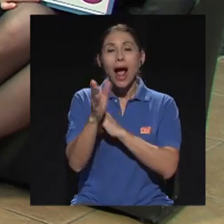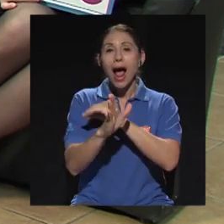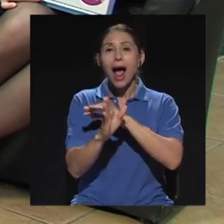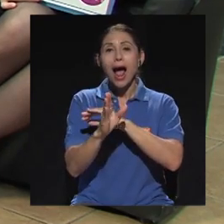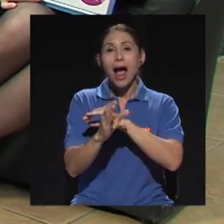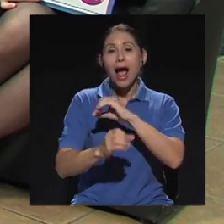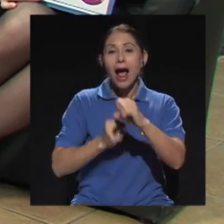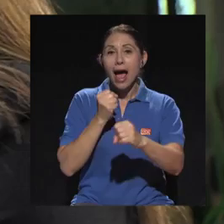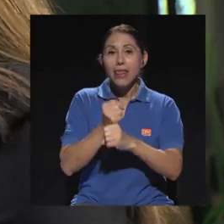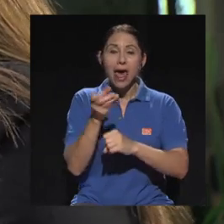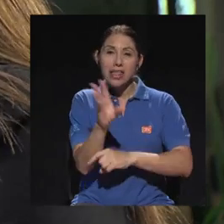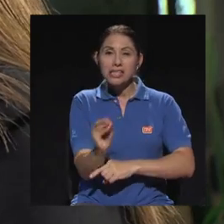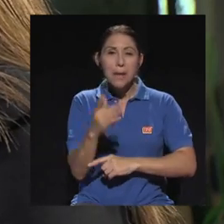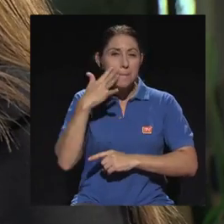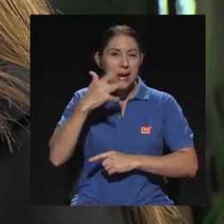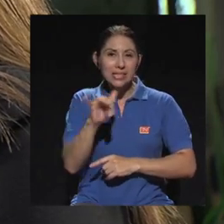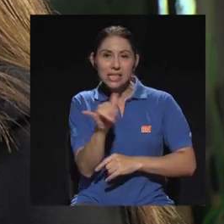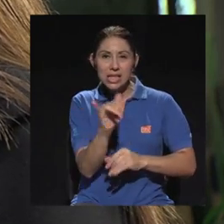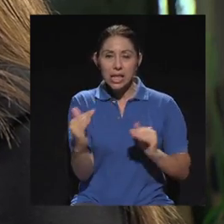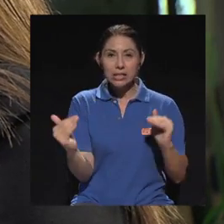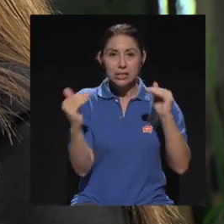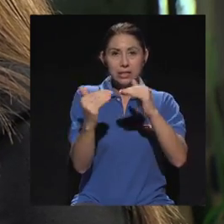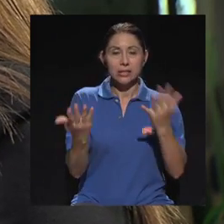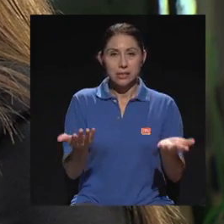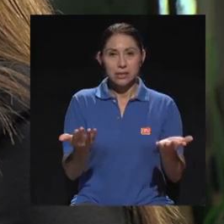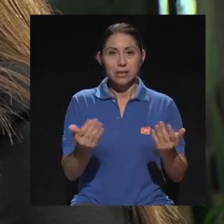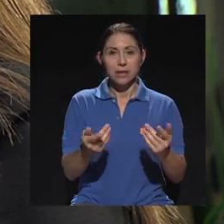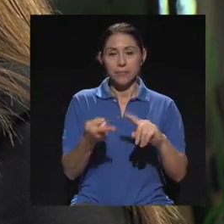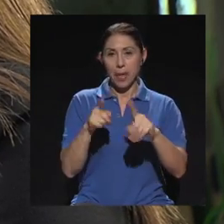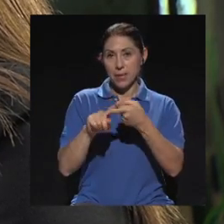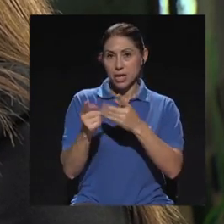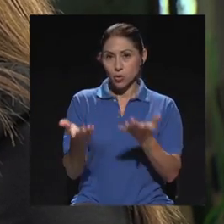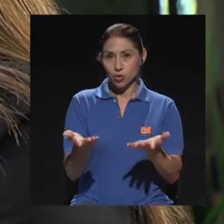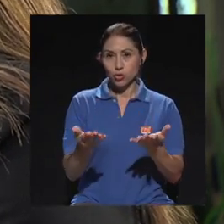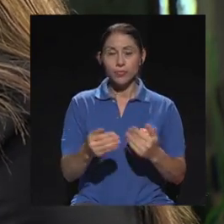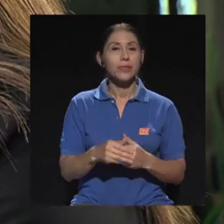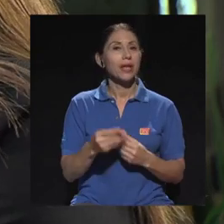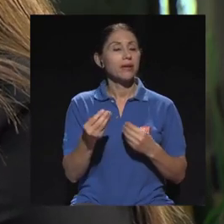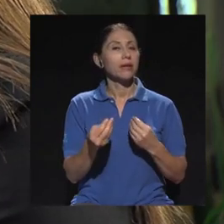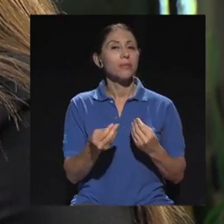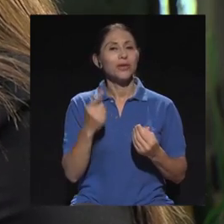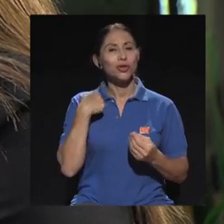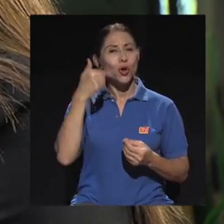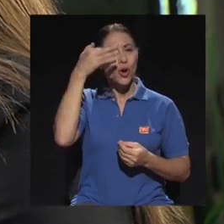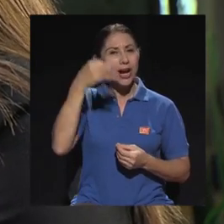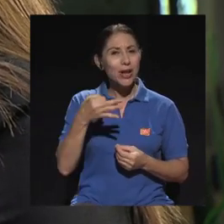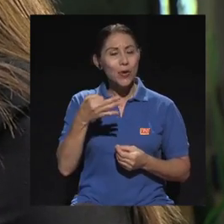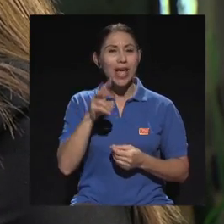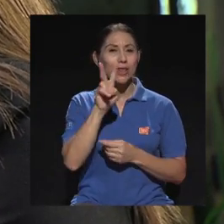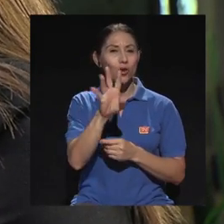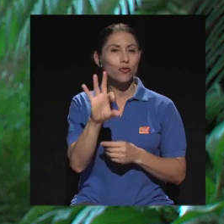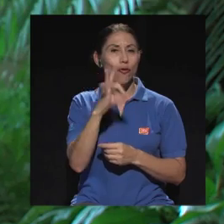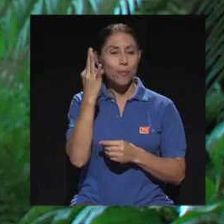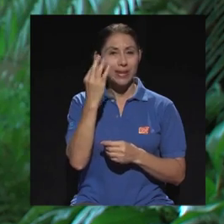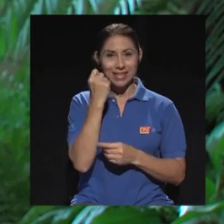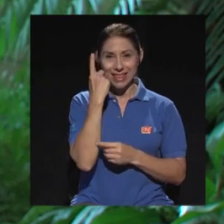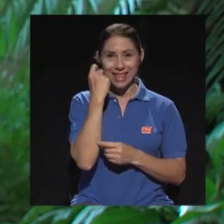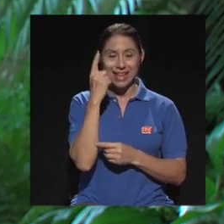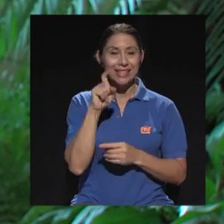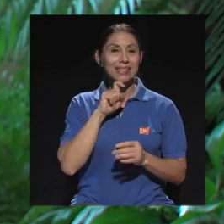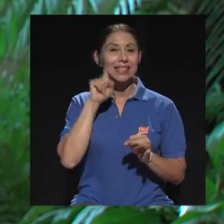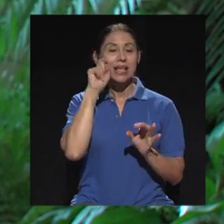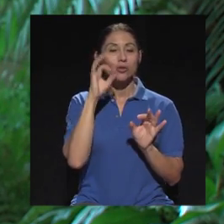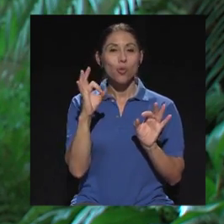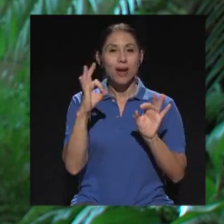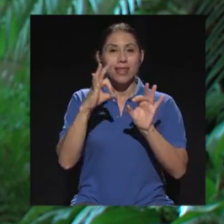constante. Yo quisiera ahondar en este tema. Yo creo que hay dos formas de entender la sexualidad adolescente. Por un